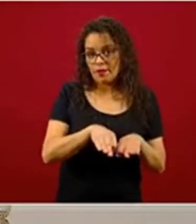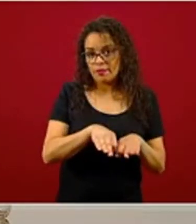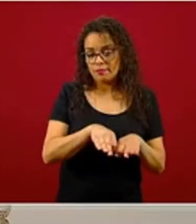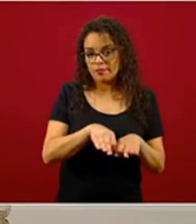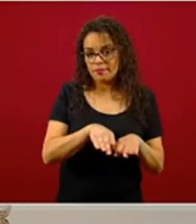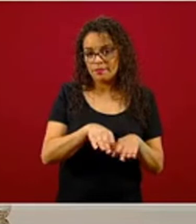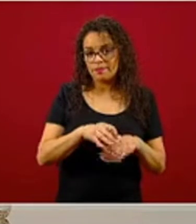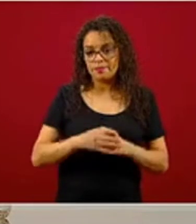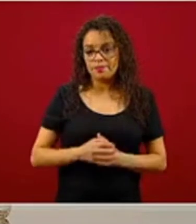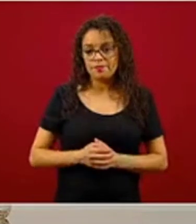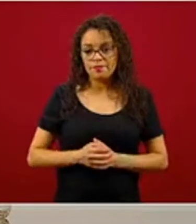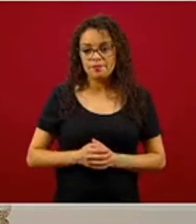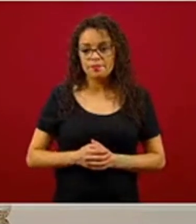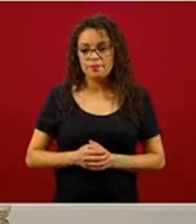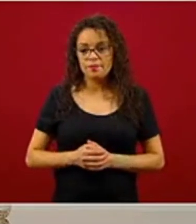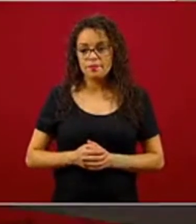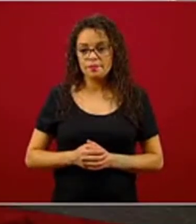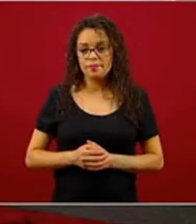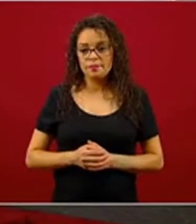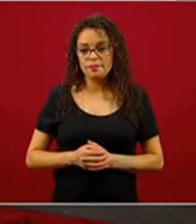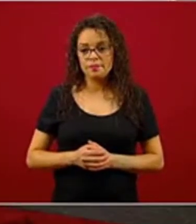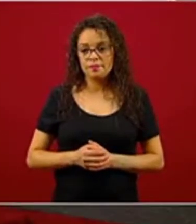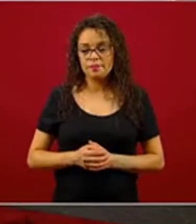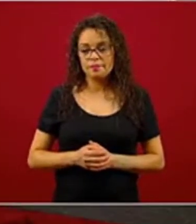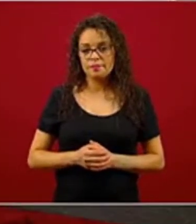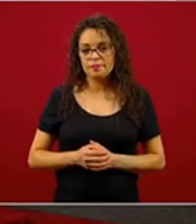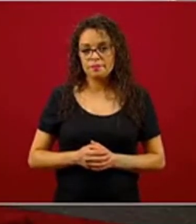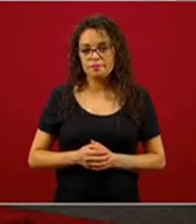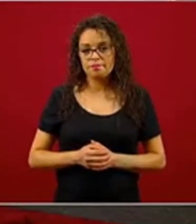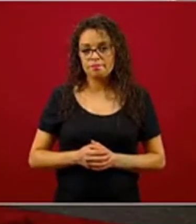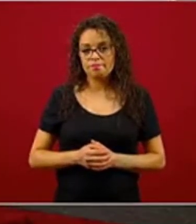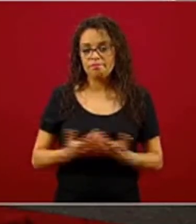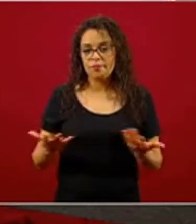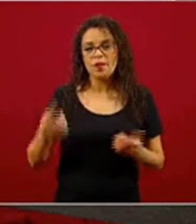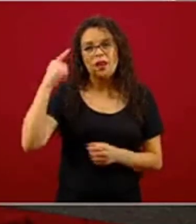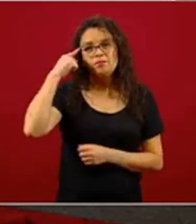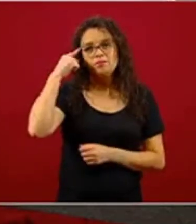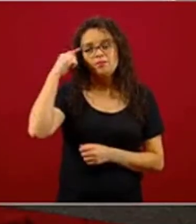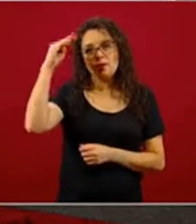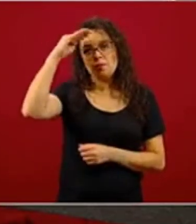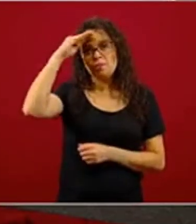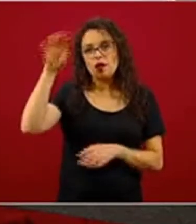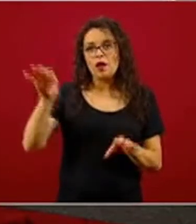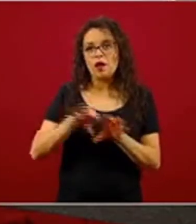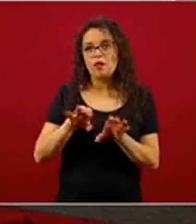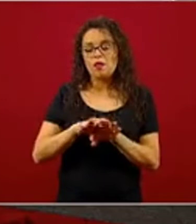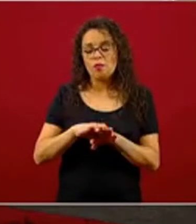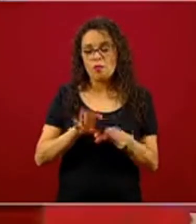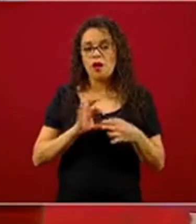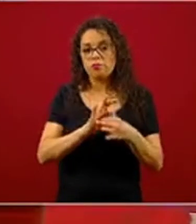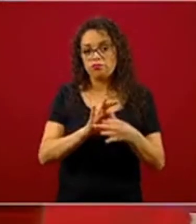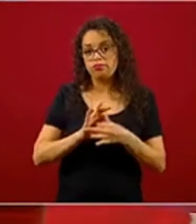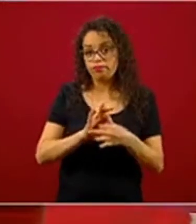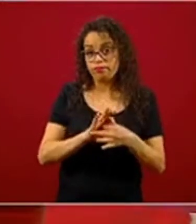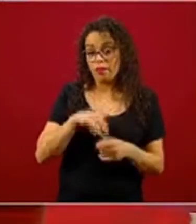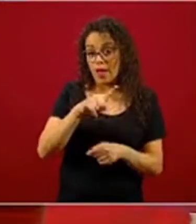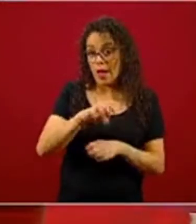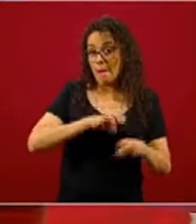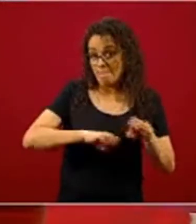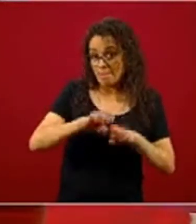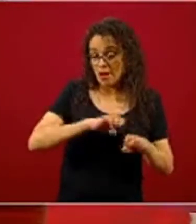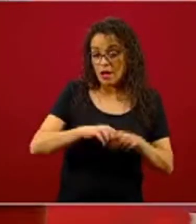manera coercitiva, digámoslo así, buscara decirle a las empresas que en caso de que